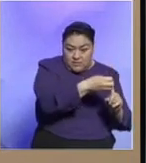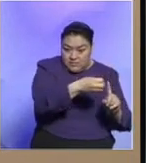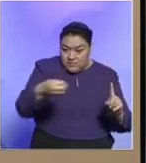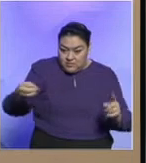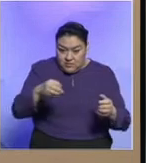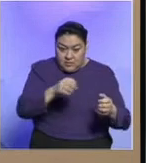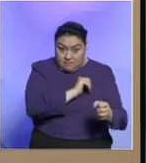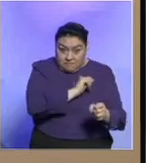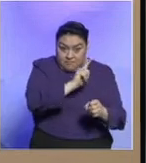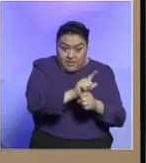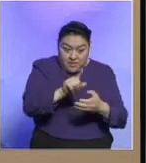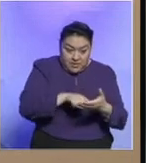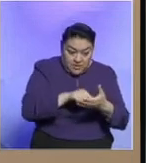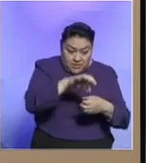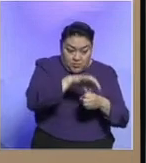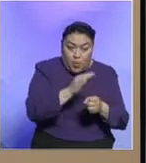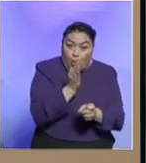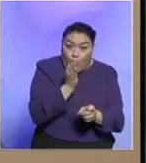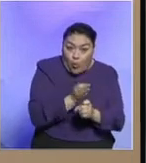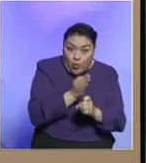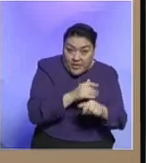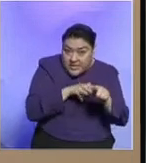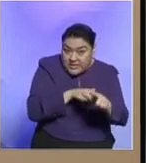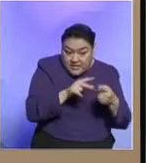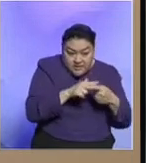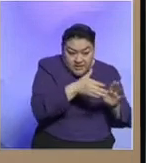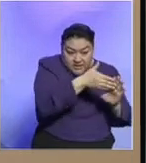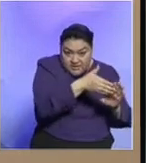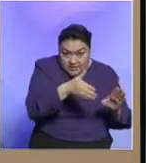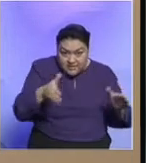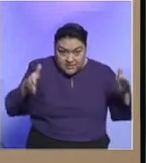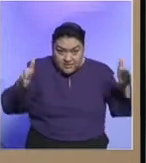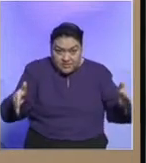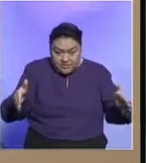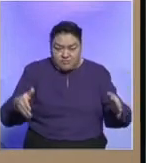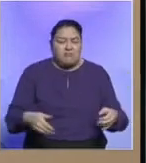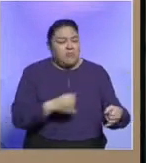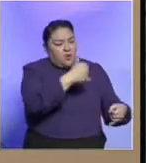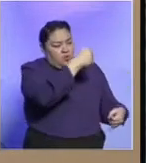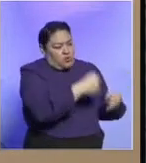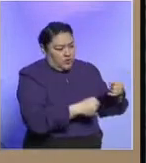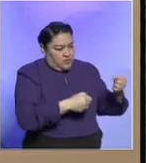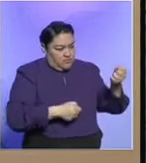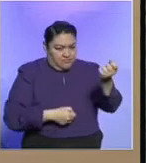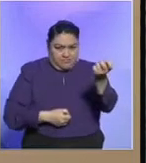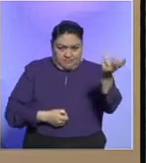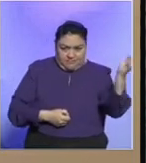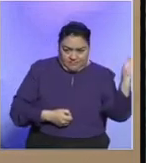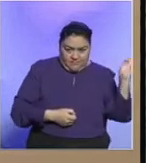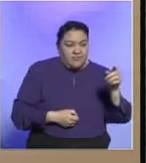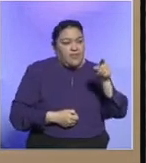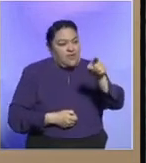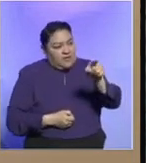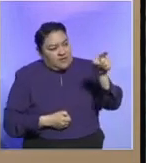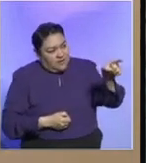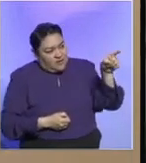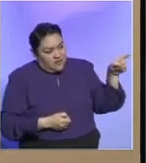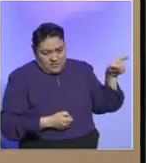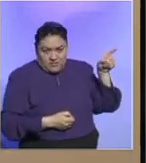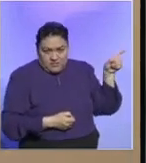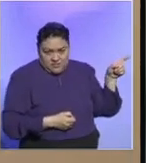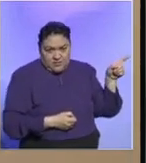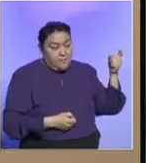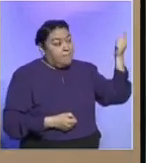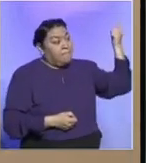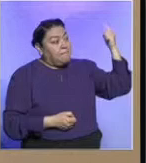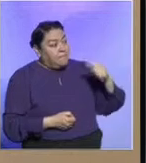está en pleno desarrollo, diversos juzgados de distrito proveyeron la suspensión